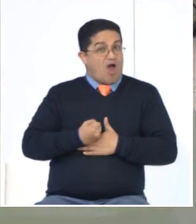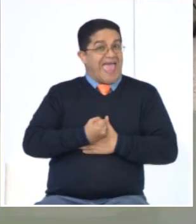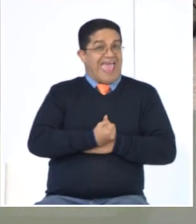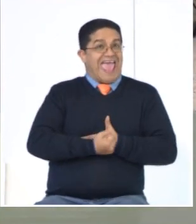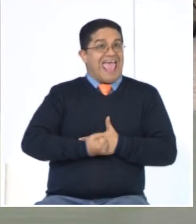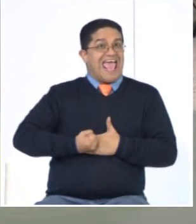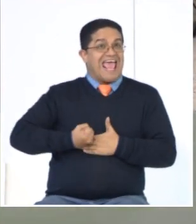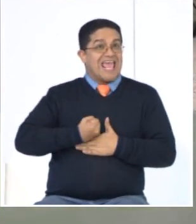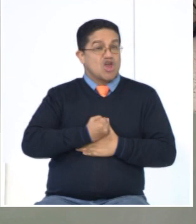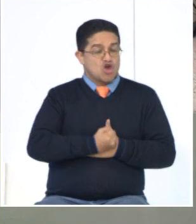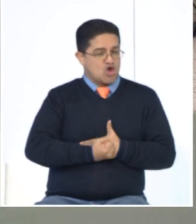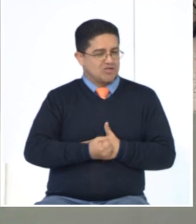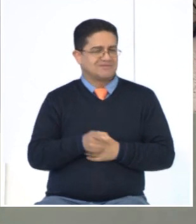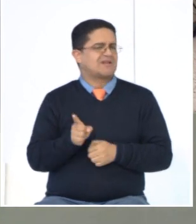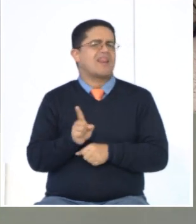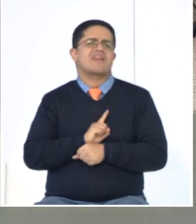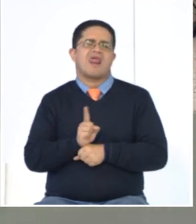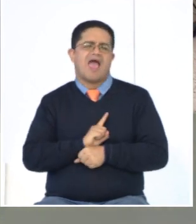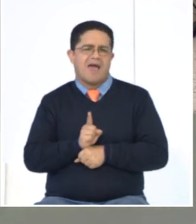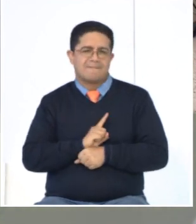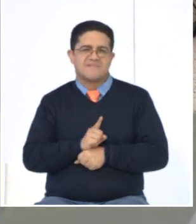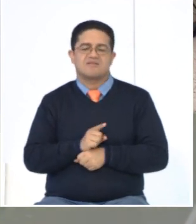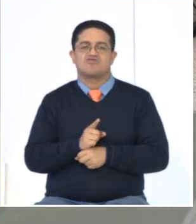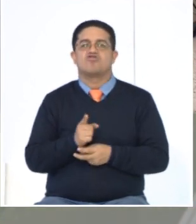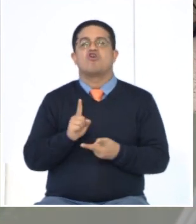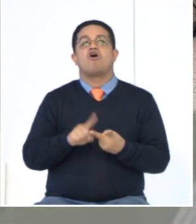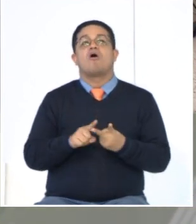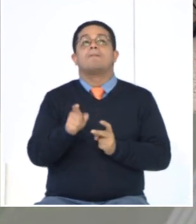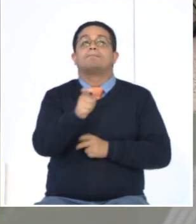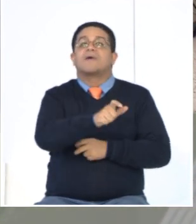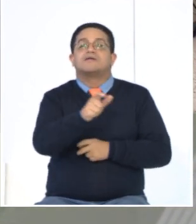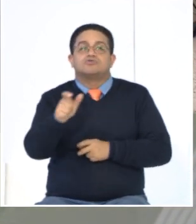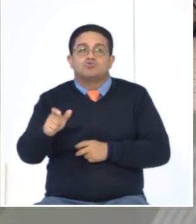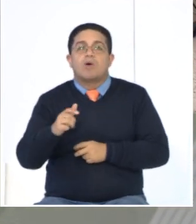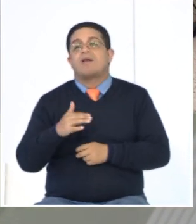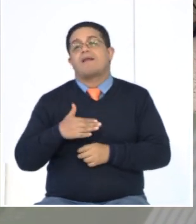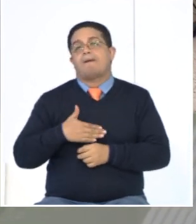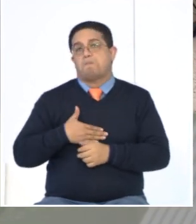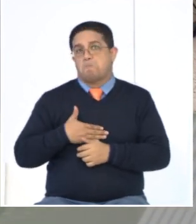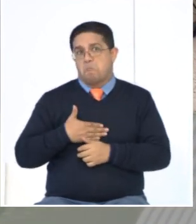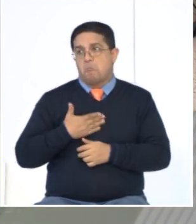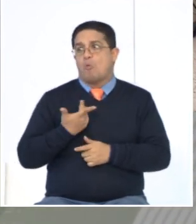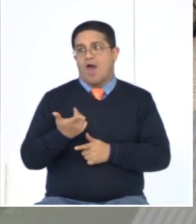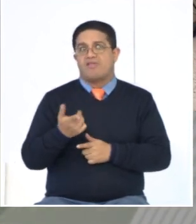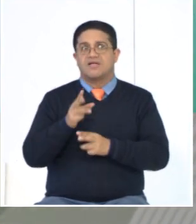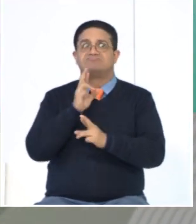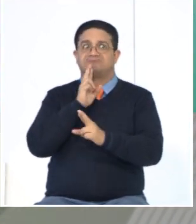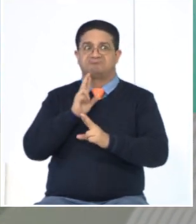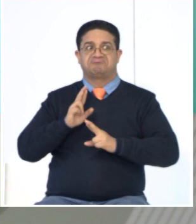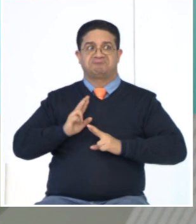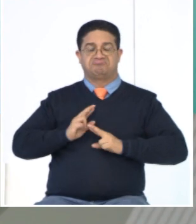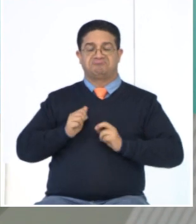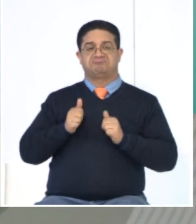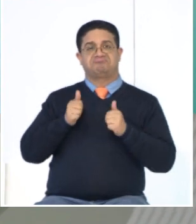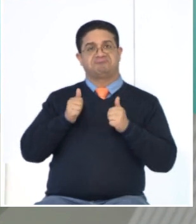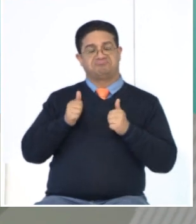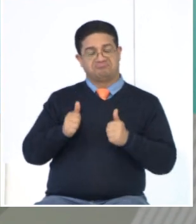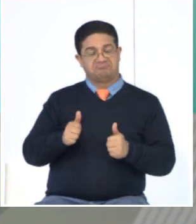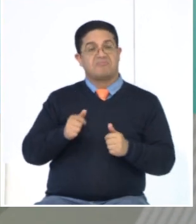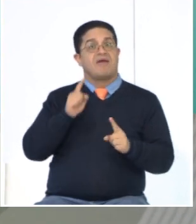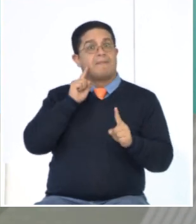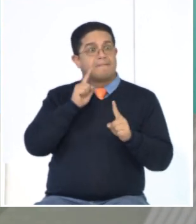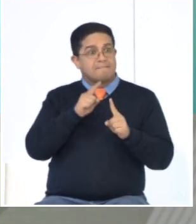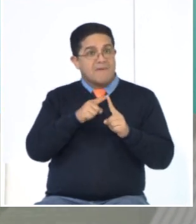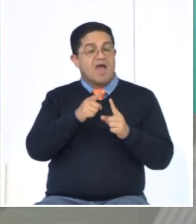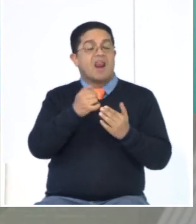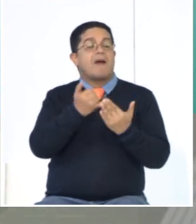que es un estudio rápido, no tiene ninguna preparación, el paciente puede salir con un diagnóstico o un diagnóstico presuntivo para